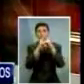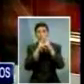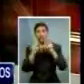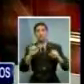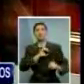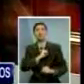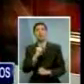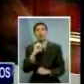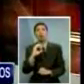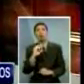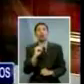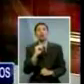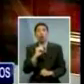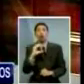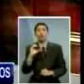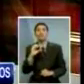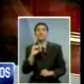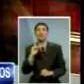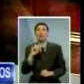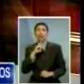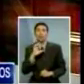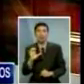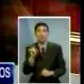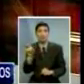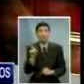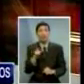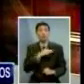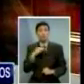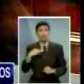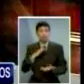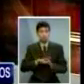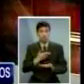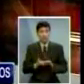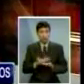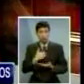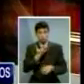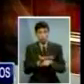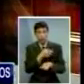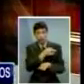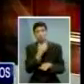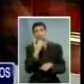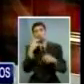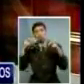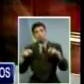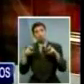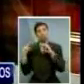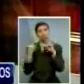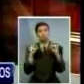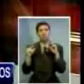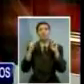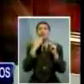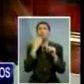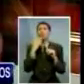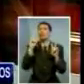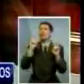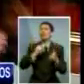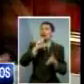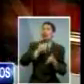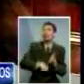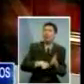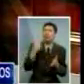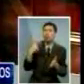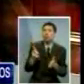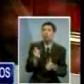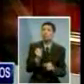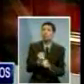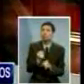Occidente. Vamos a conversar al respecto con el ministro de Salud, Jaime Mañalich, también de otros temas, por cierto, en torno a las polémicas por las contrataciones en su cartera. Ministro, gracias por